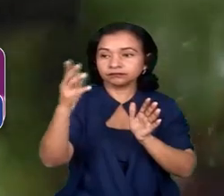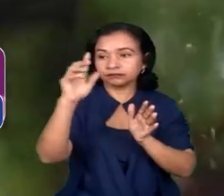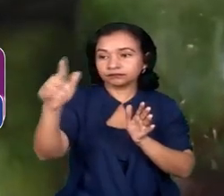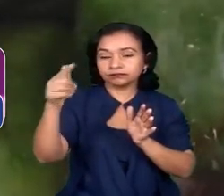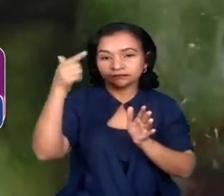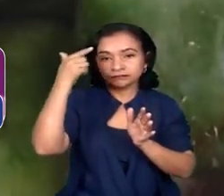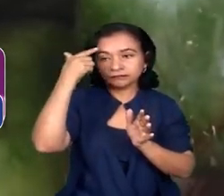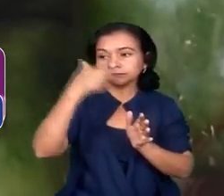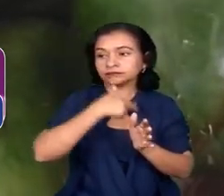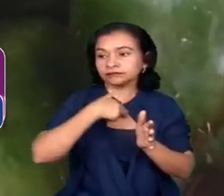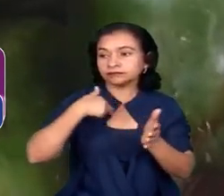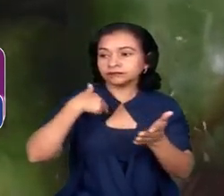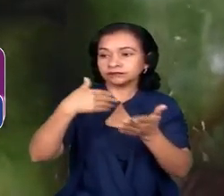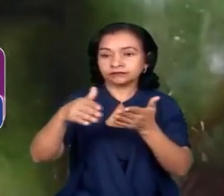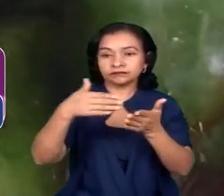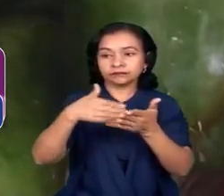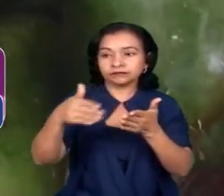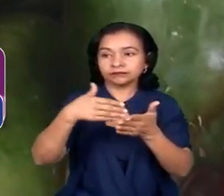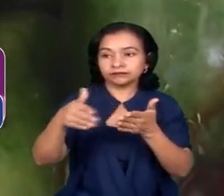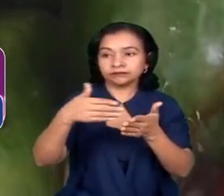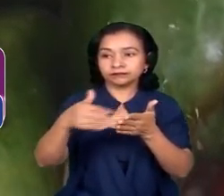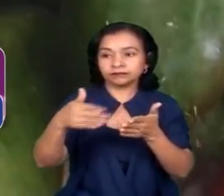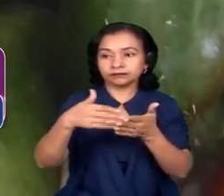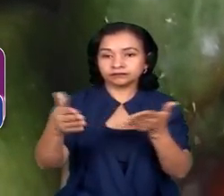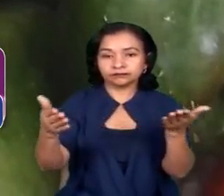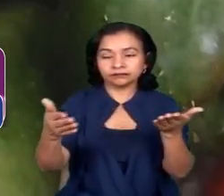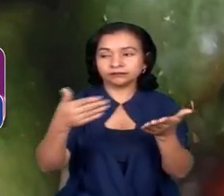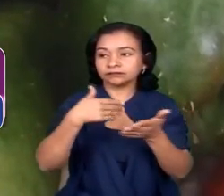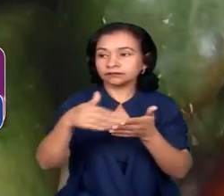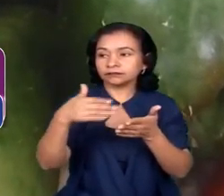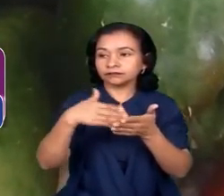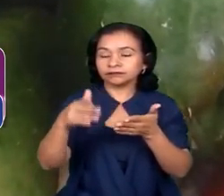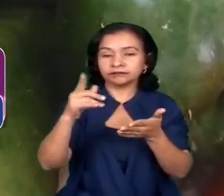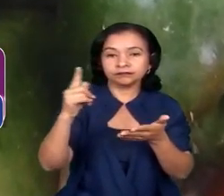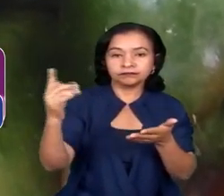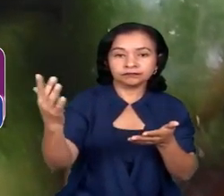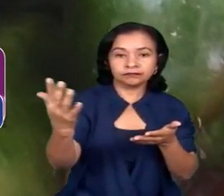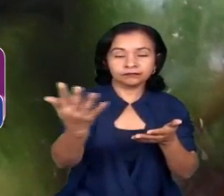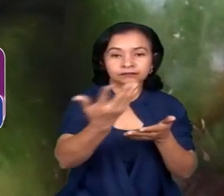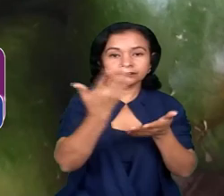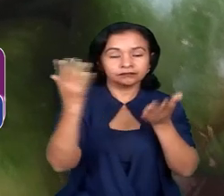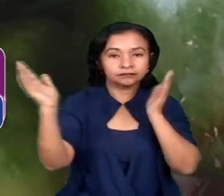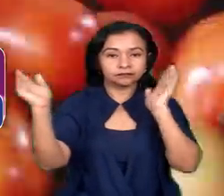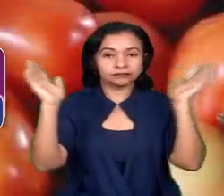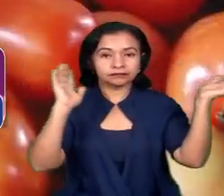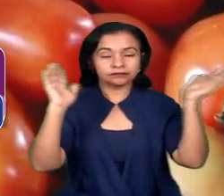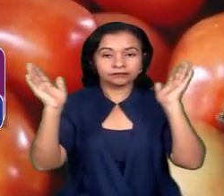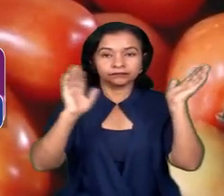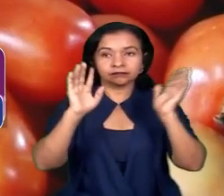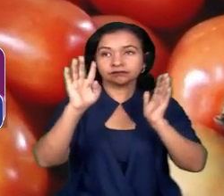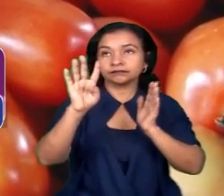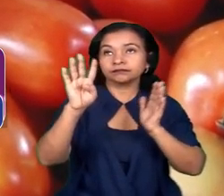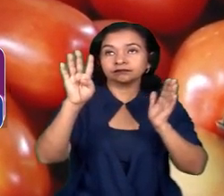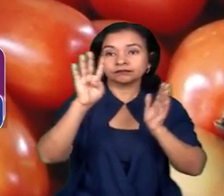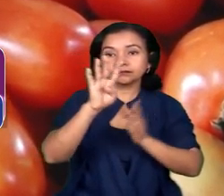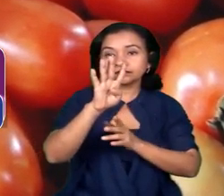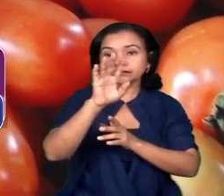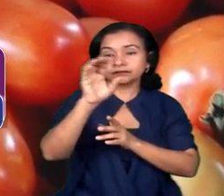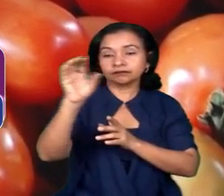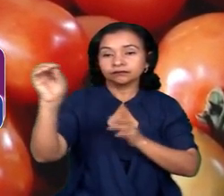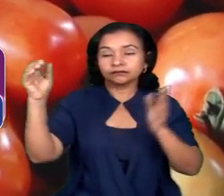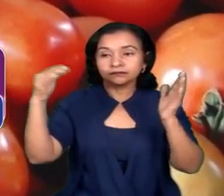se haga facilitador, que sea facilitador de todo el comercio de las